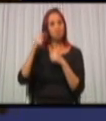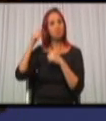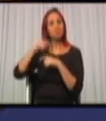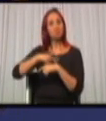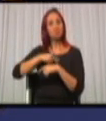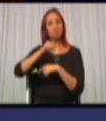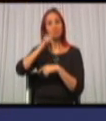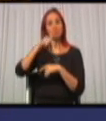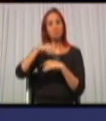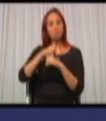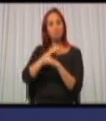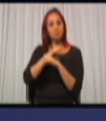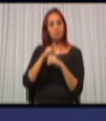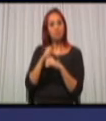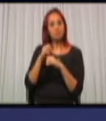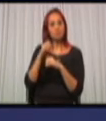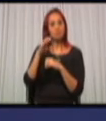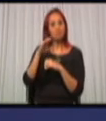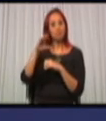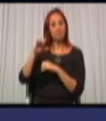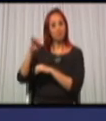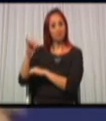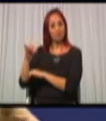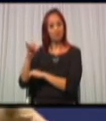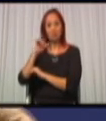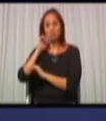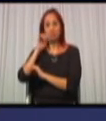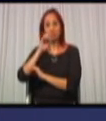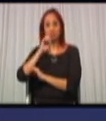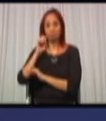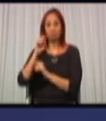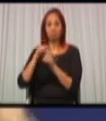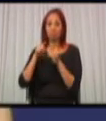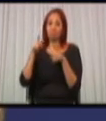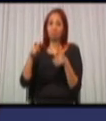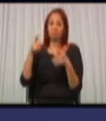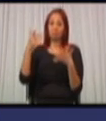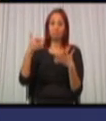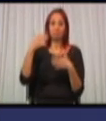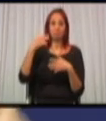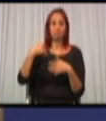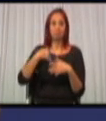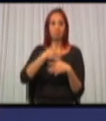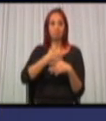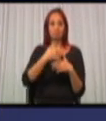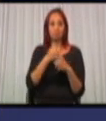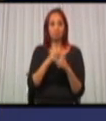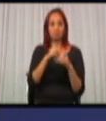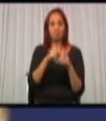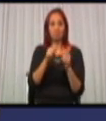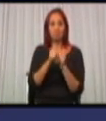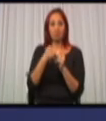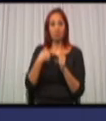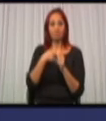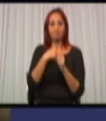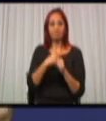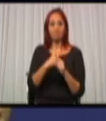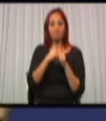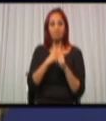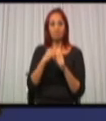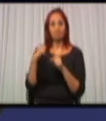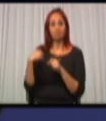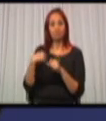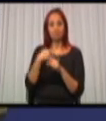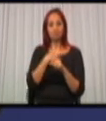los CSI. O sea, no están en nada. No se reúnen con el Ministerio de Salud, con el Ministerio de Educación, con el Ministerio de Seguridad, con el Ministerio de